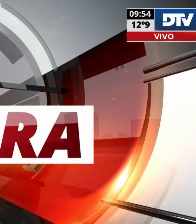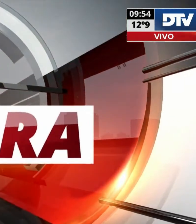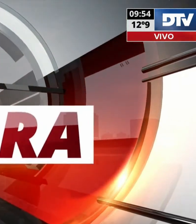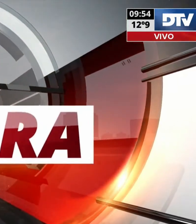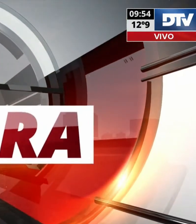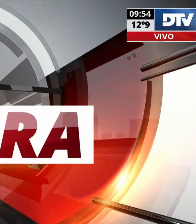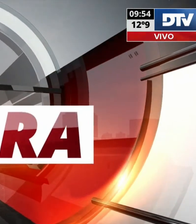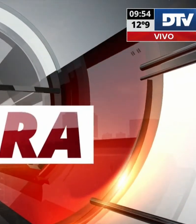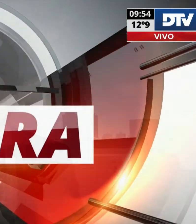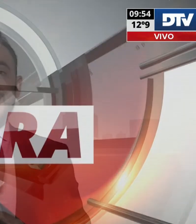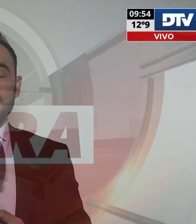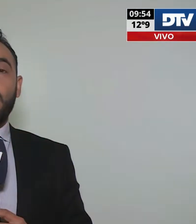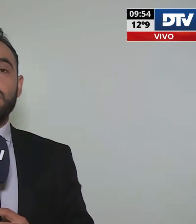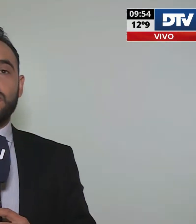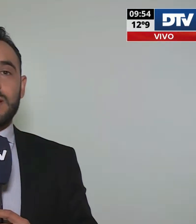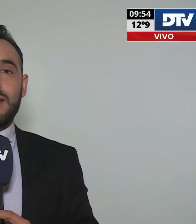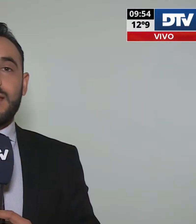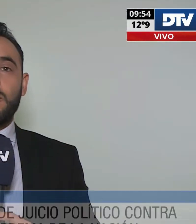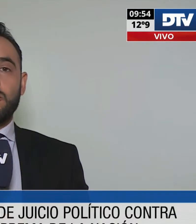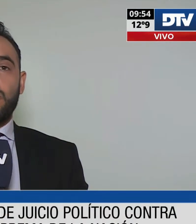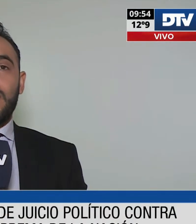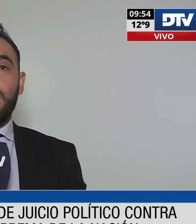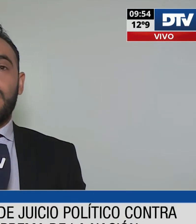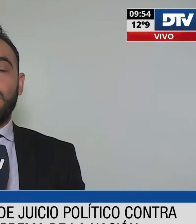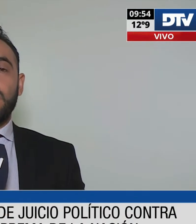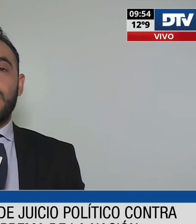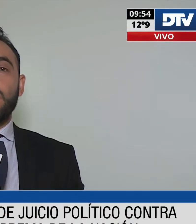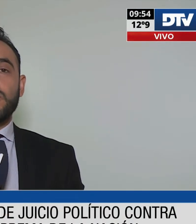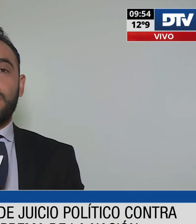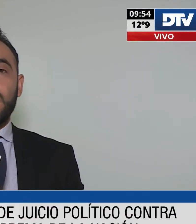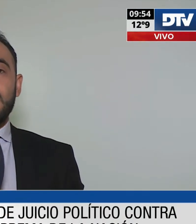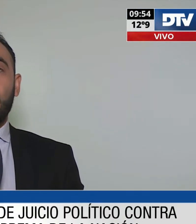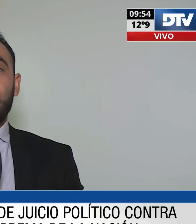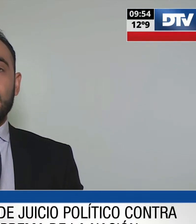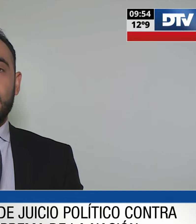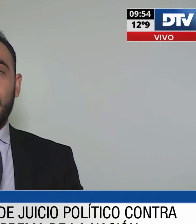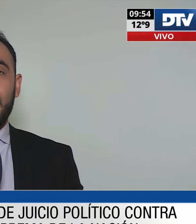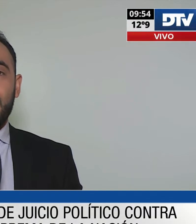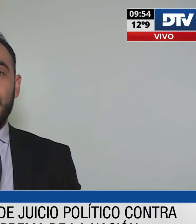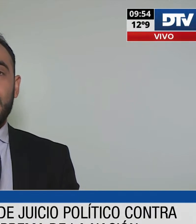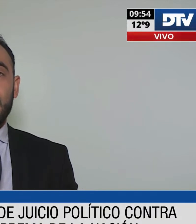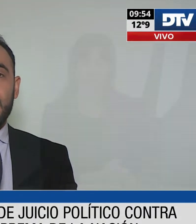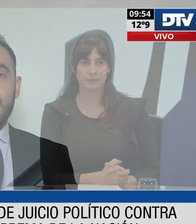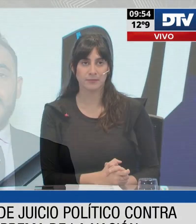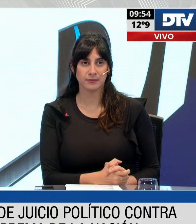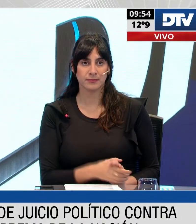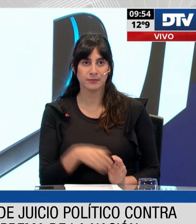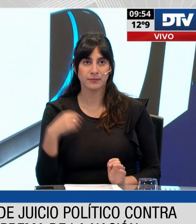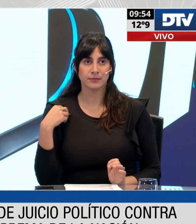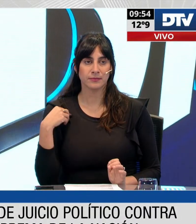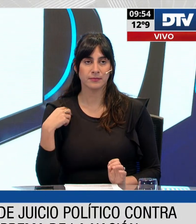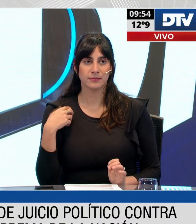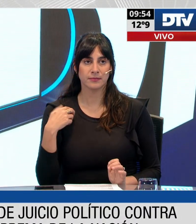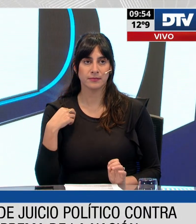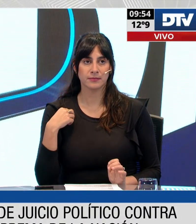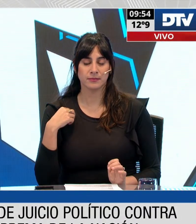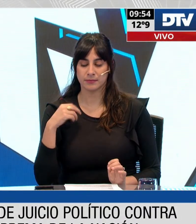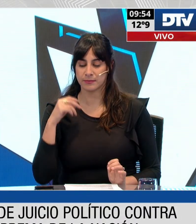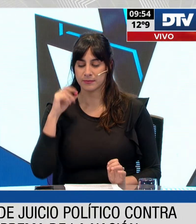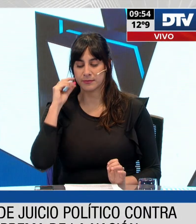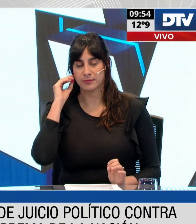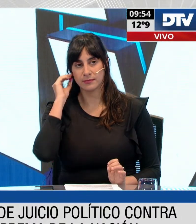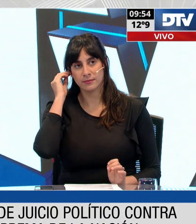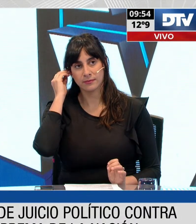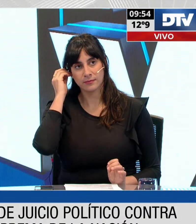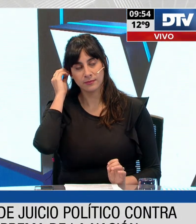Exacto, Vero, porque a partir de las 11 tendremos una nueva reunión de juicio político, ahora sí, para darle rienda